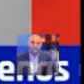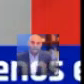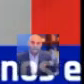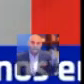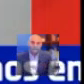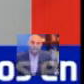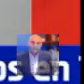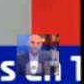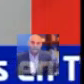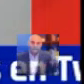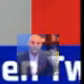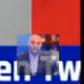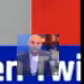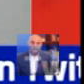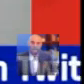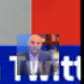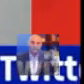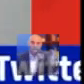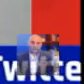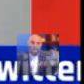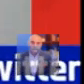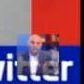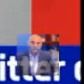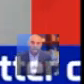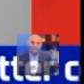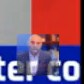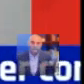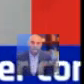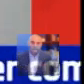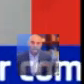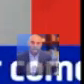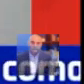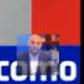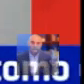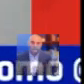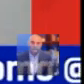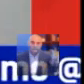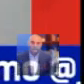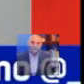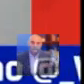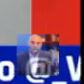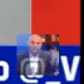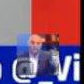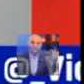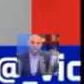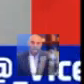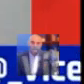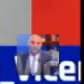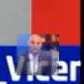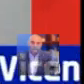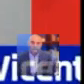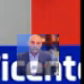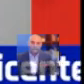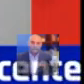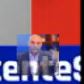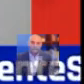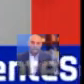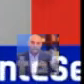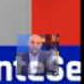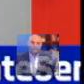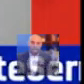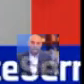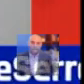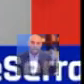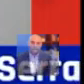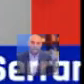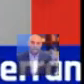a favor de lo que se está pidiendo, que es una disculpa por aquellos hechos históricos, por supuesto,